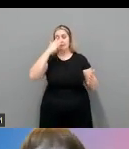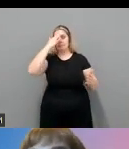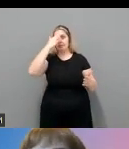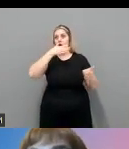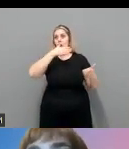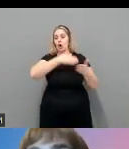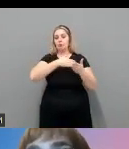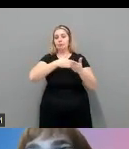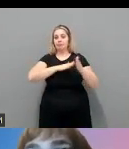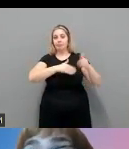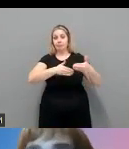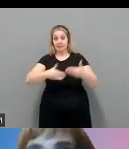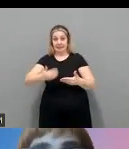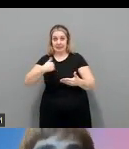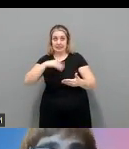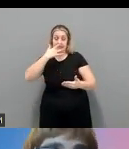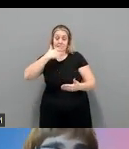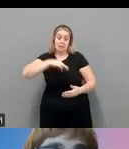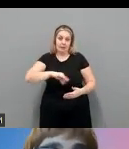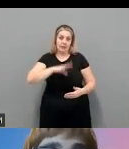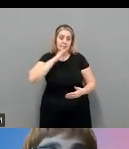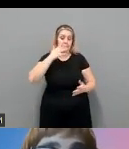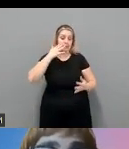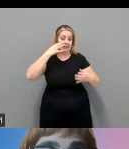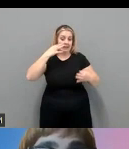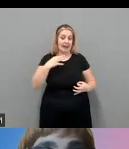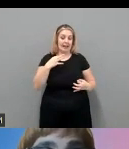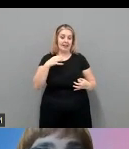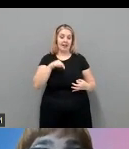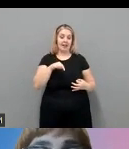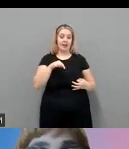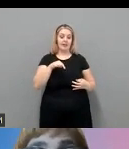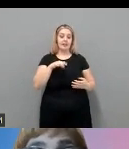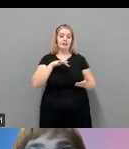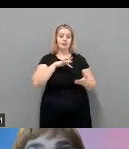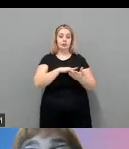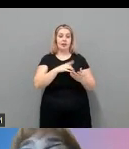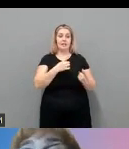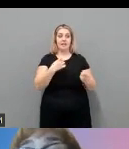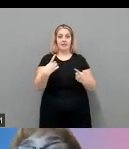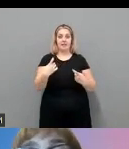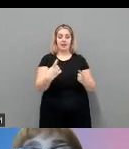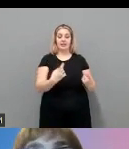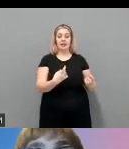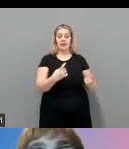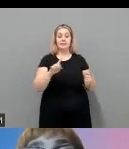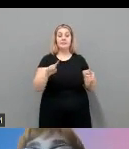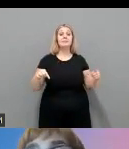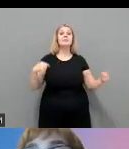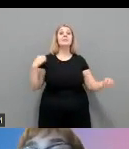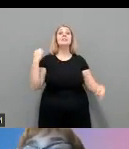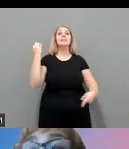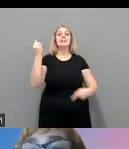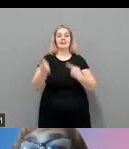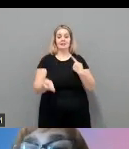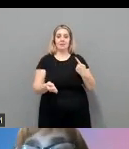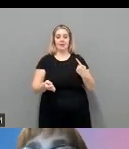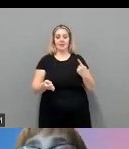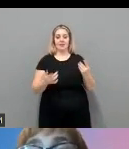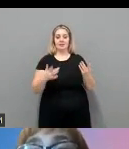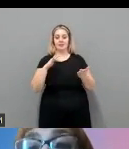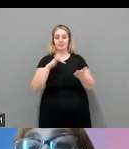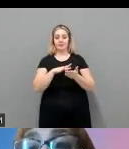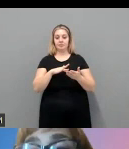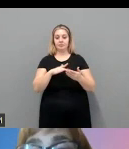acceso a la educación, que en la práctica evidenciamos estas carencias, luego está el cómo se encuentra